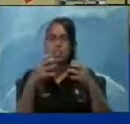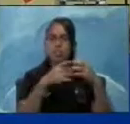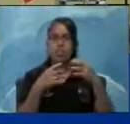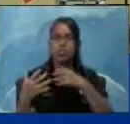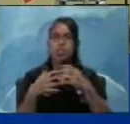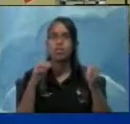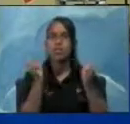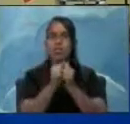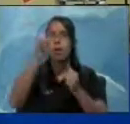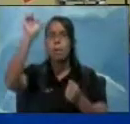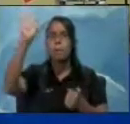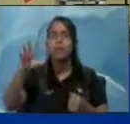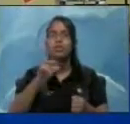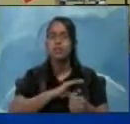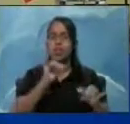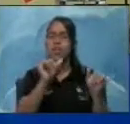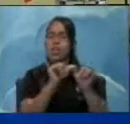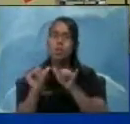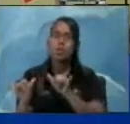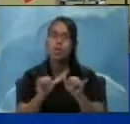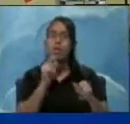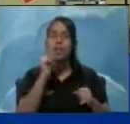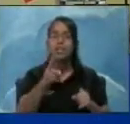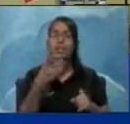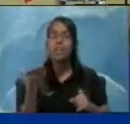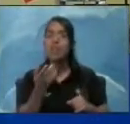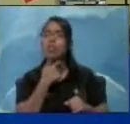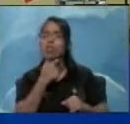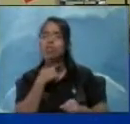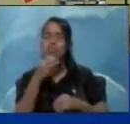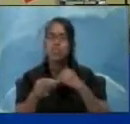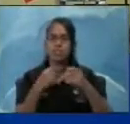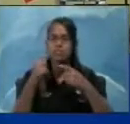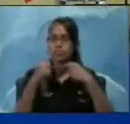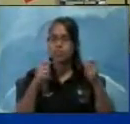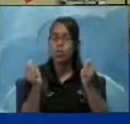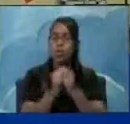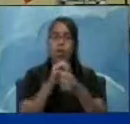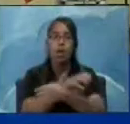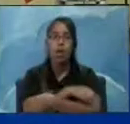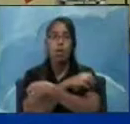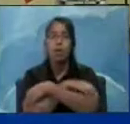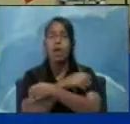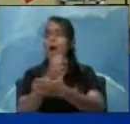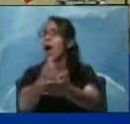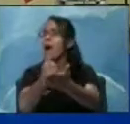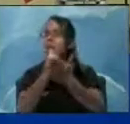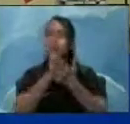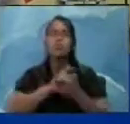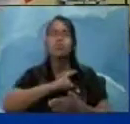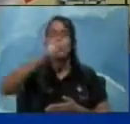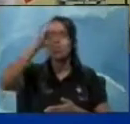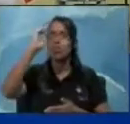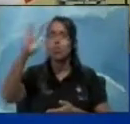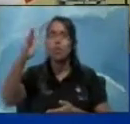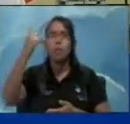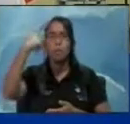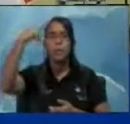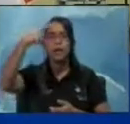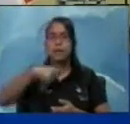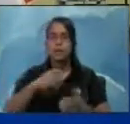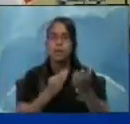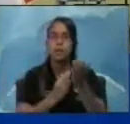pastores iguales a ti que les gusta hacer negocios con las ovejas Ayúdanos Dios para ser